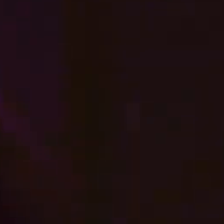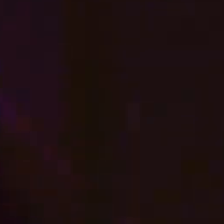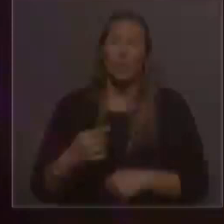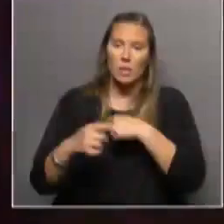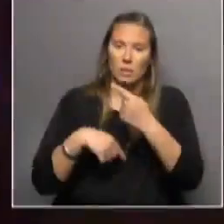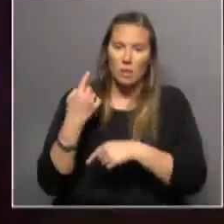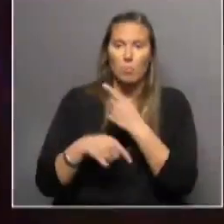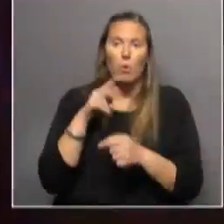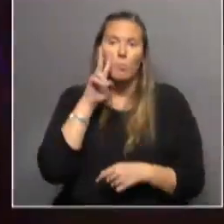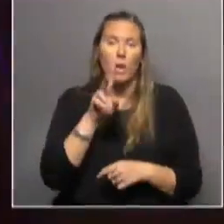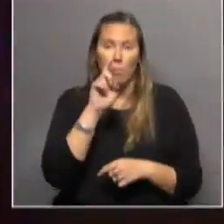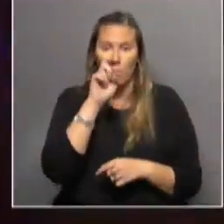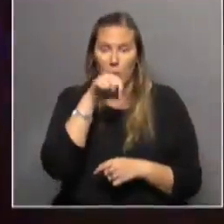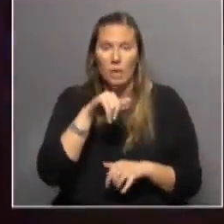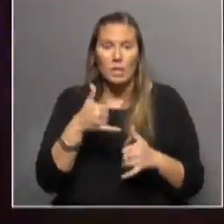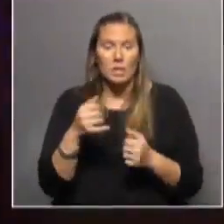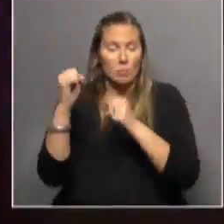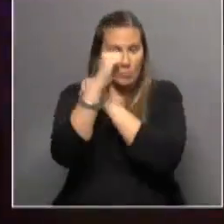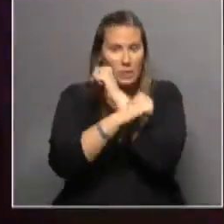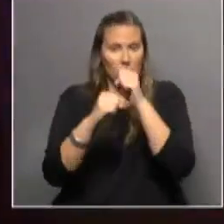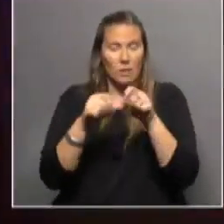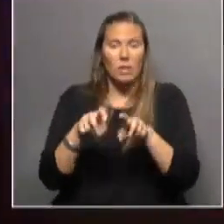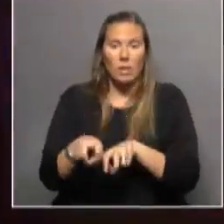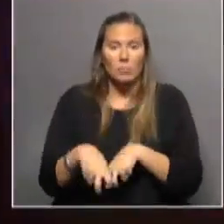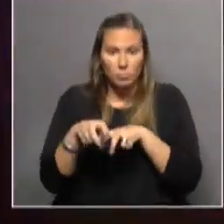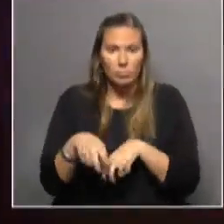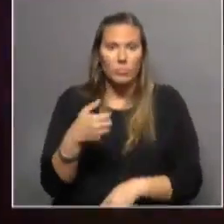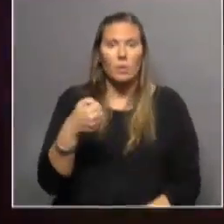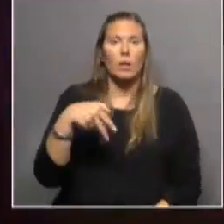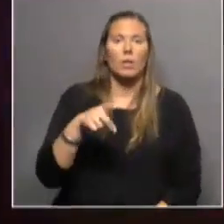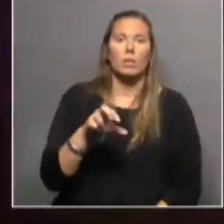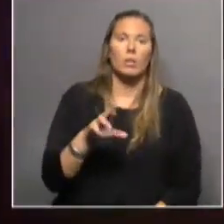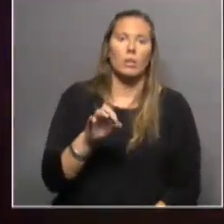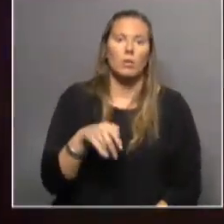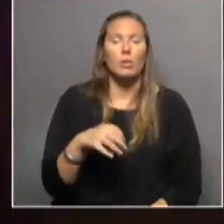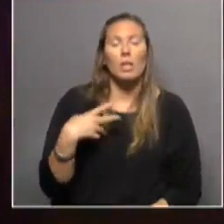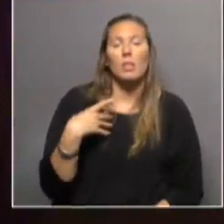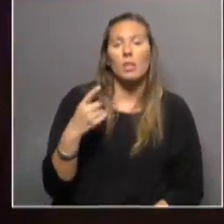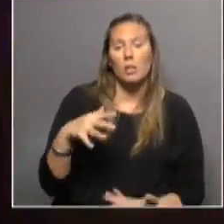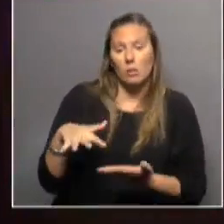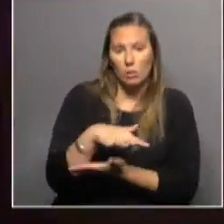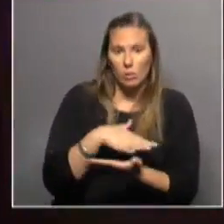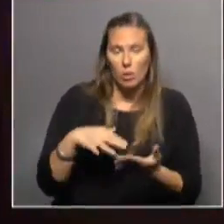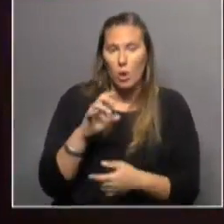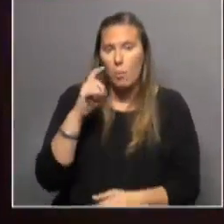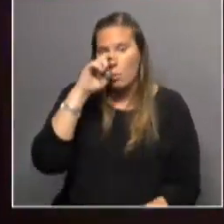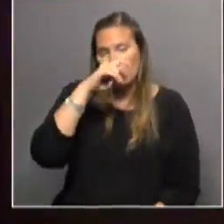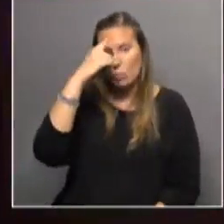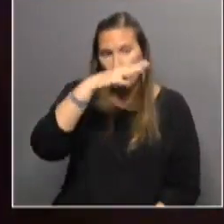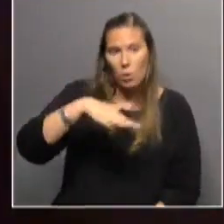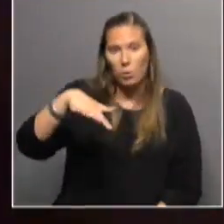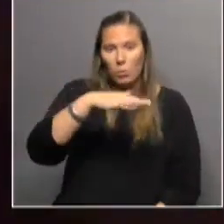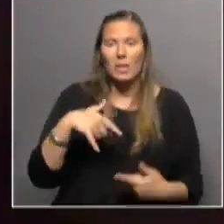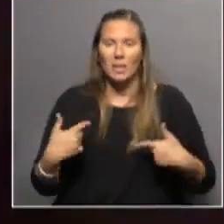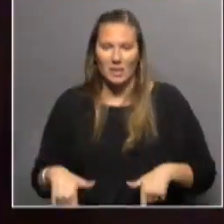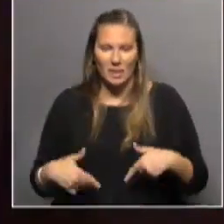Seguimos en Mirá Montevideo y ya estoy con la ingeniera agrónoma Isabel Andreoni directora de la unidad Montevideo Rural de la Intendencia de